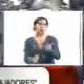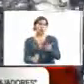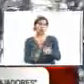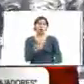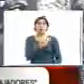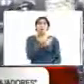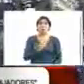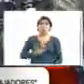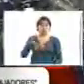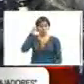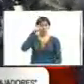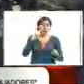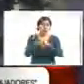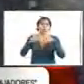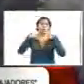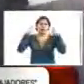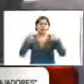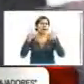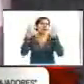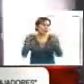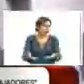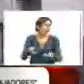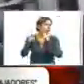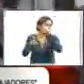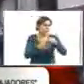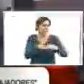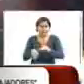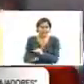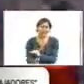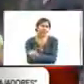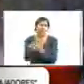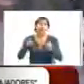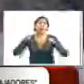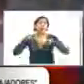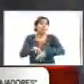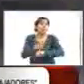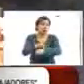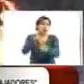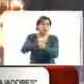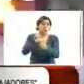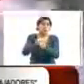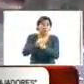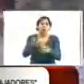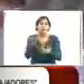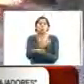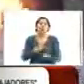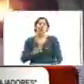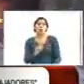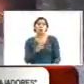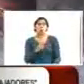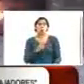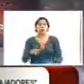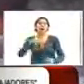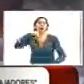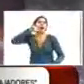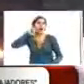tiempo señaló que hay gente infiltrada en las movilizaciones de los trabajadores afiliados a la Central Obrera Boliviana que ayer